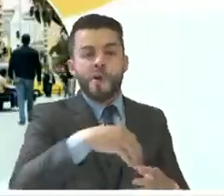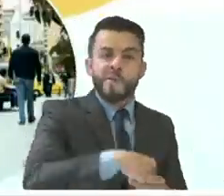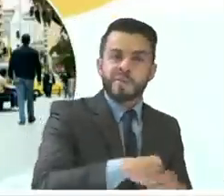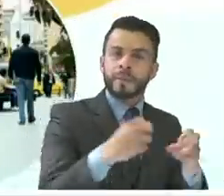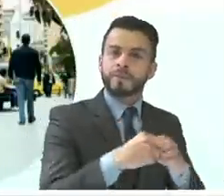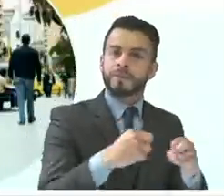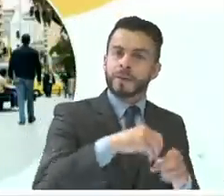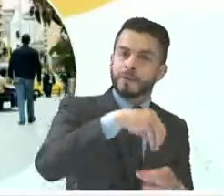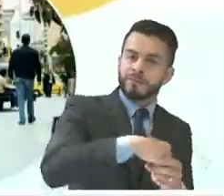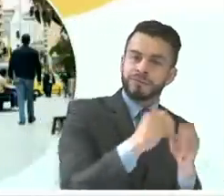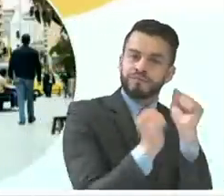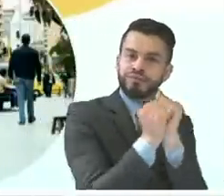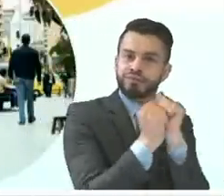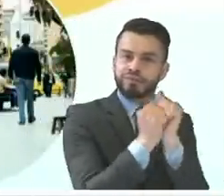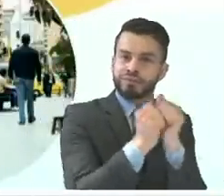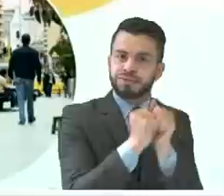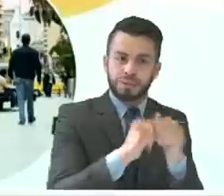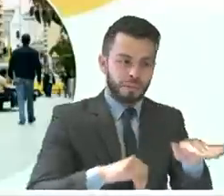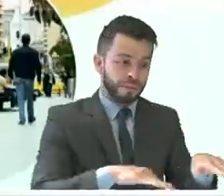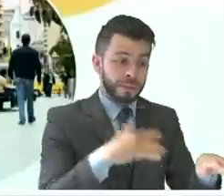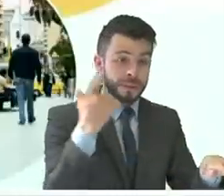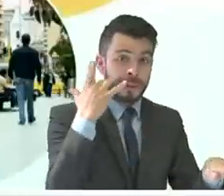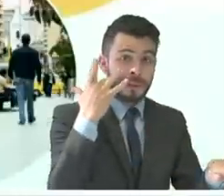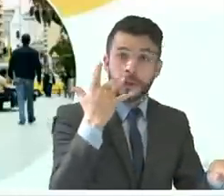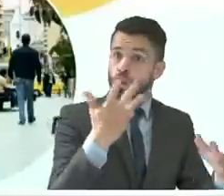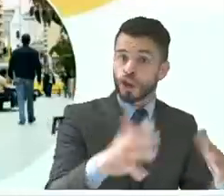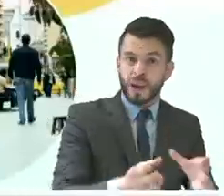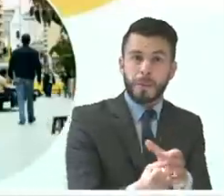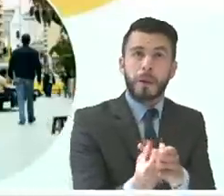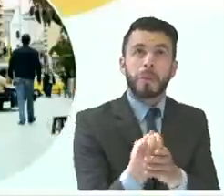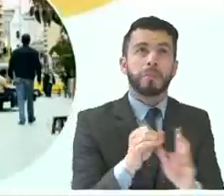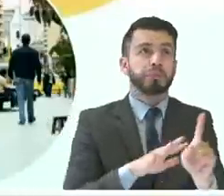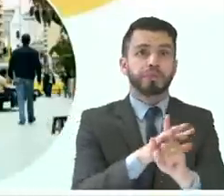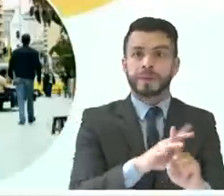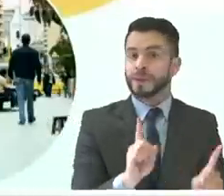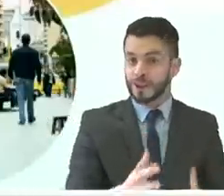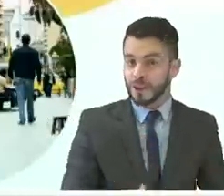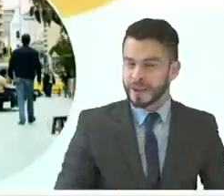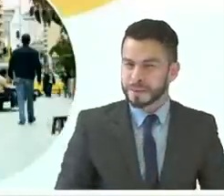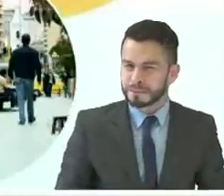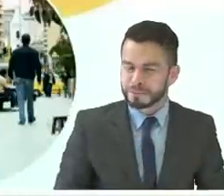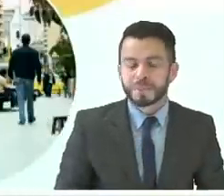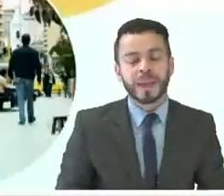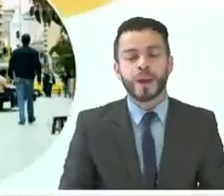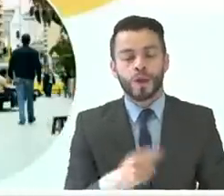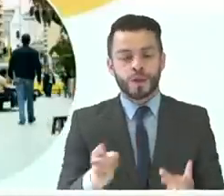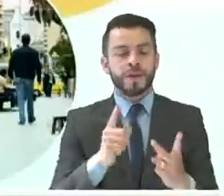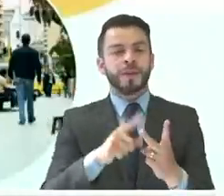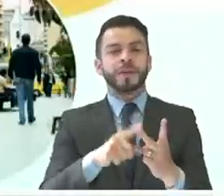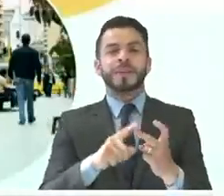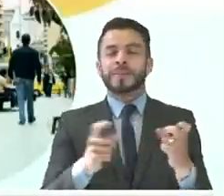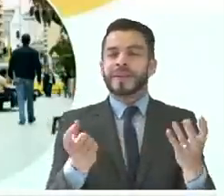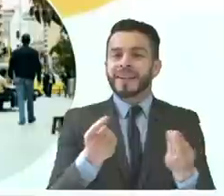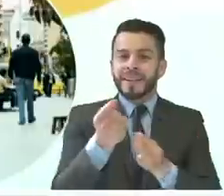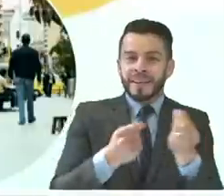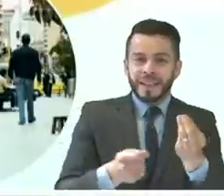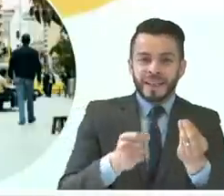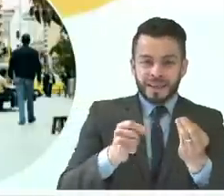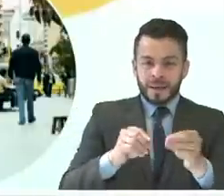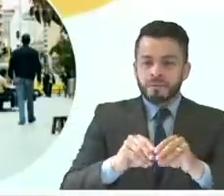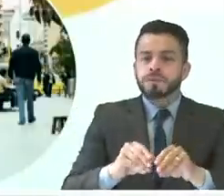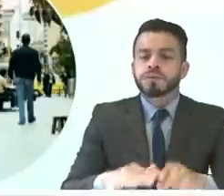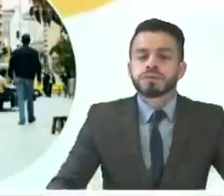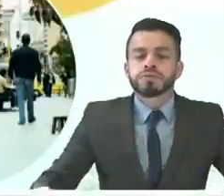limpia para reducir las emisiones y la contaminación. El diseño ecológico y ambiental se enfoca en conectar a